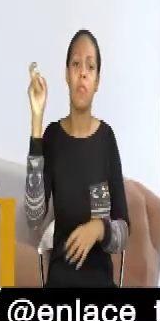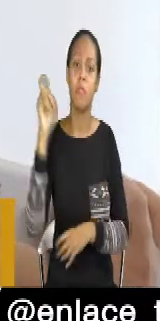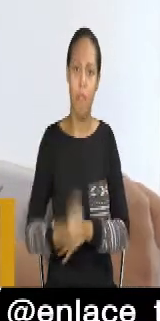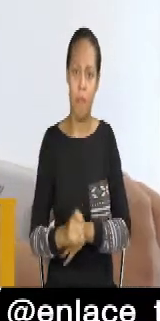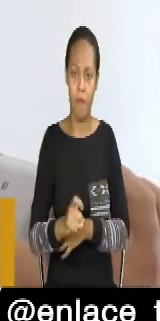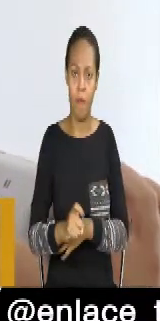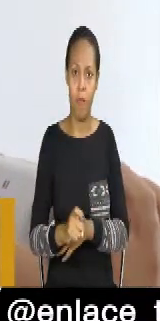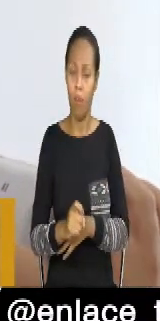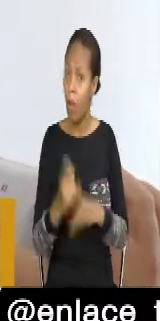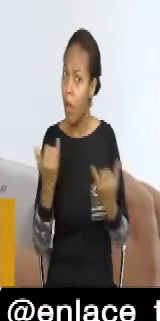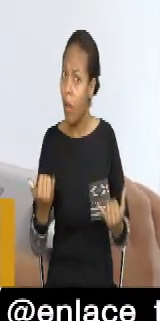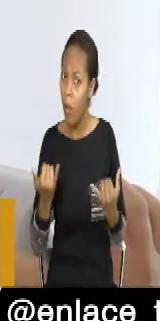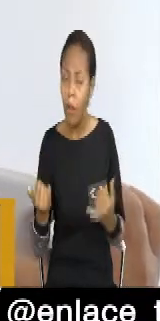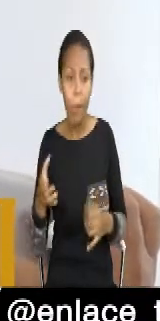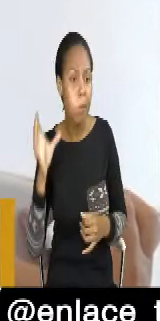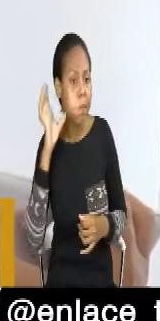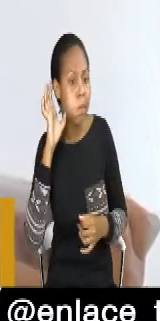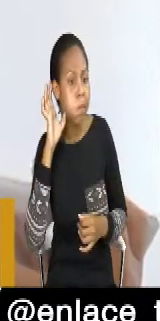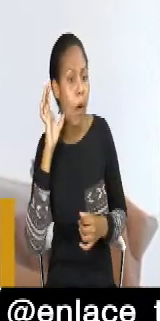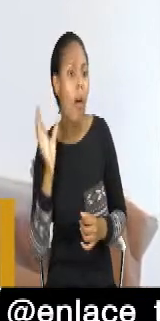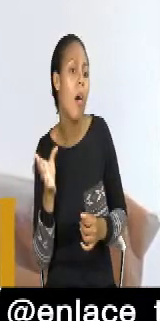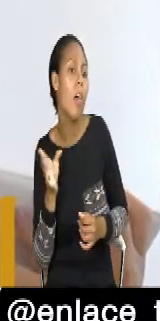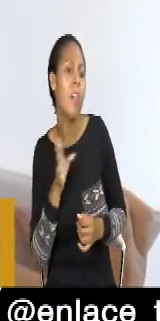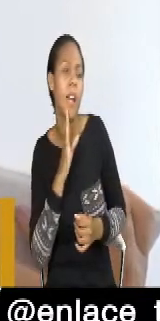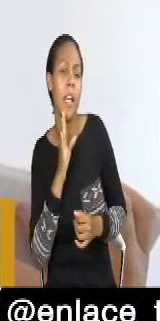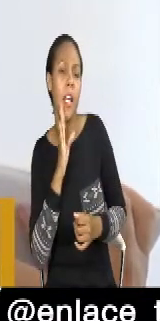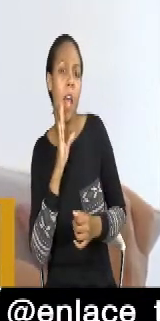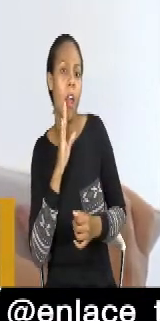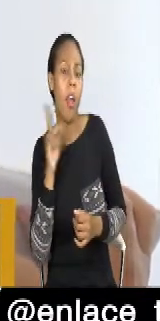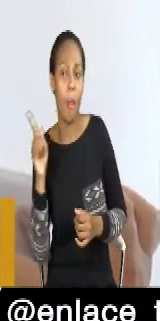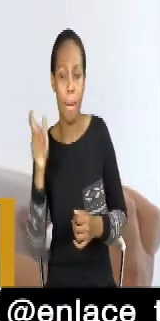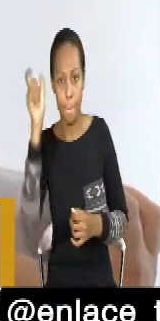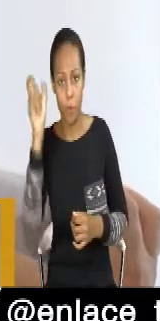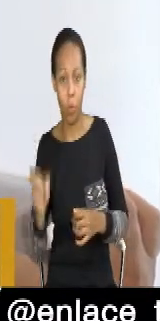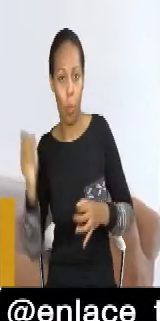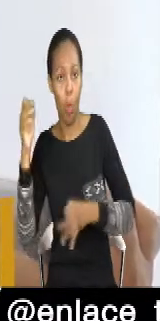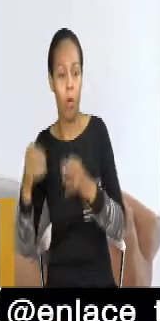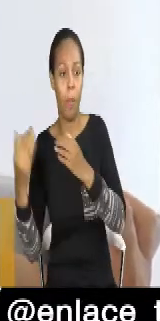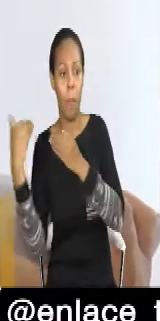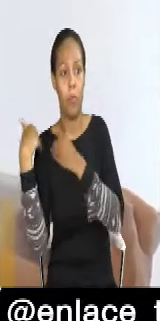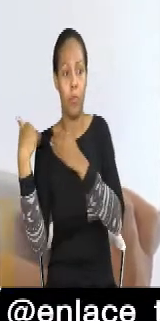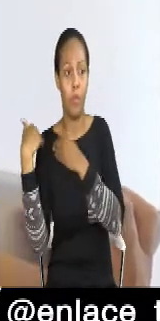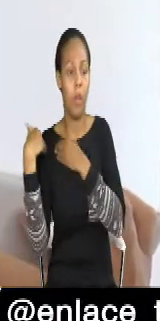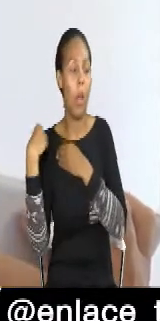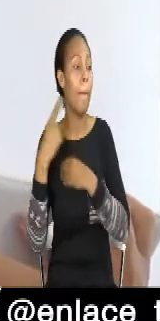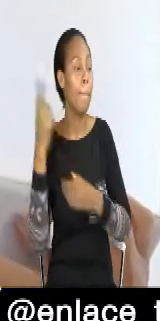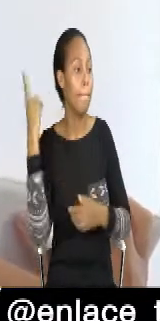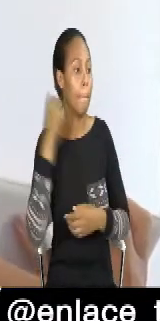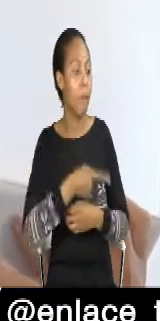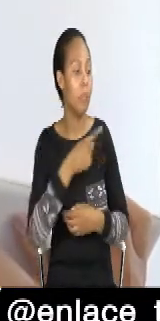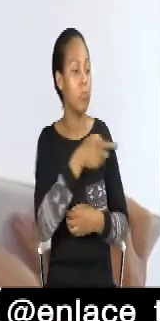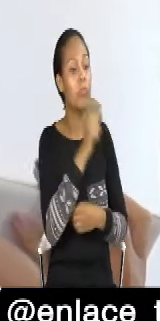encuentra a órdenes de un juez de control de garantías por una orden de captura emitida.